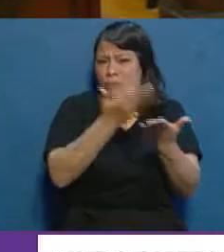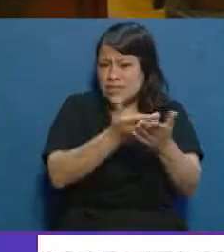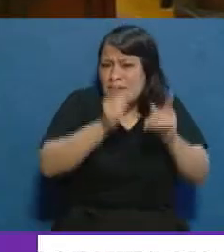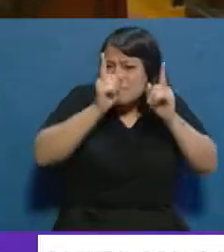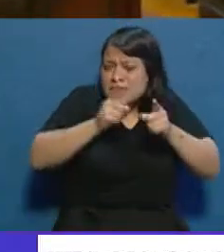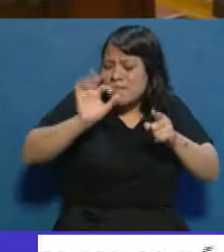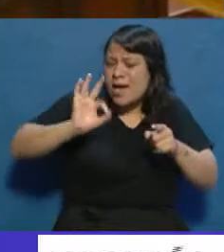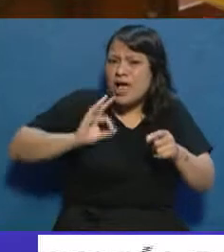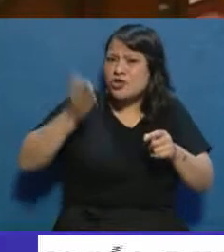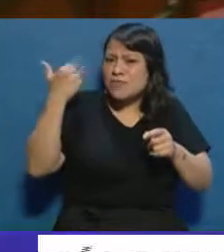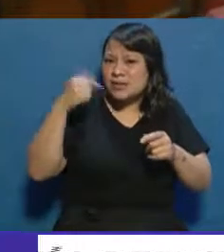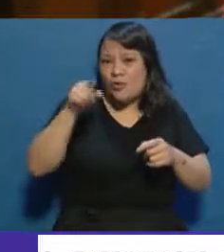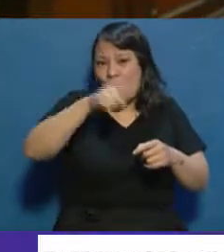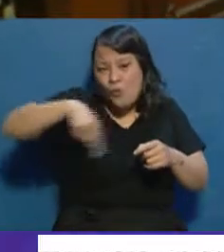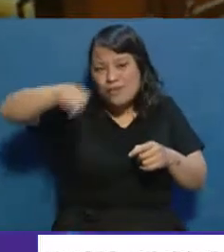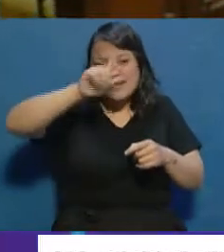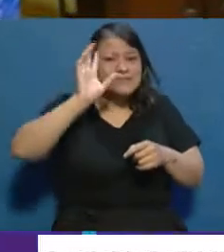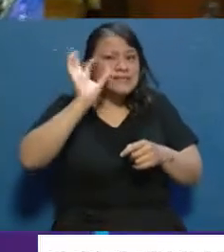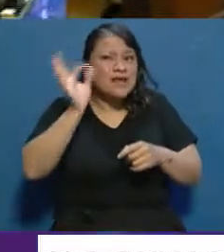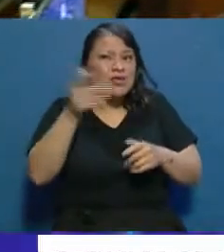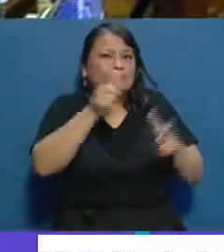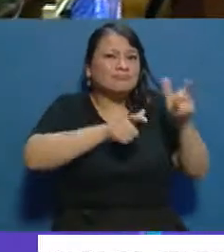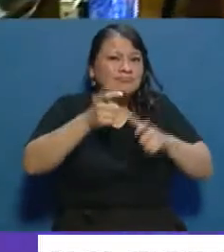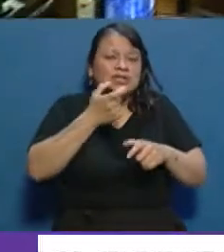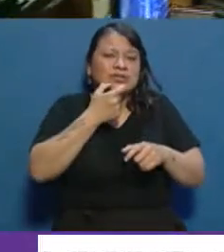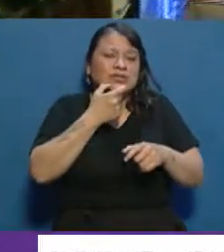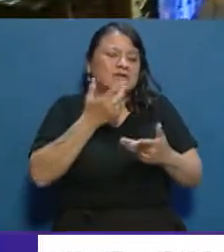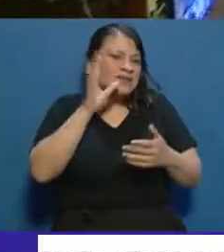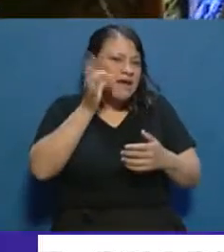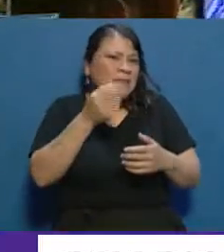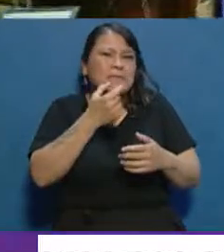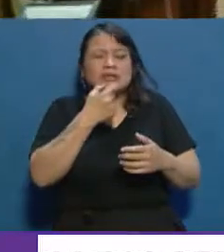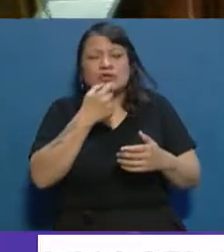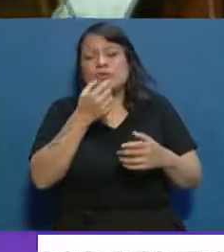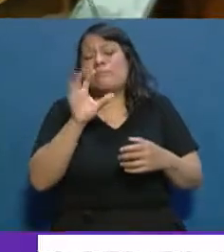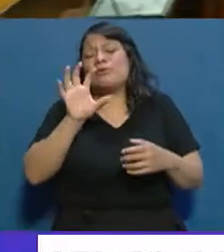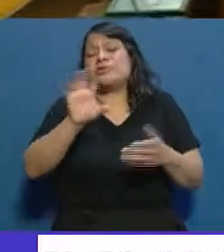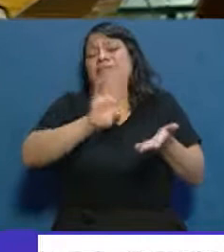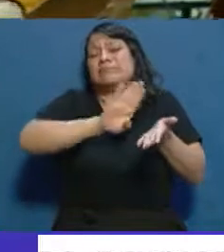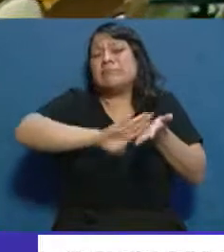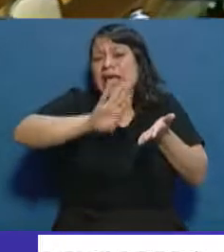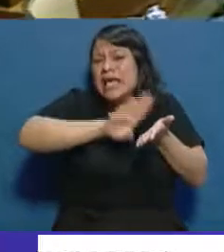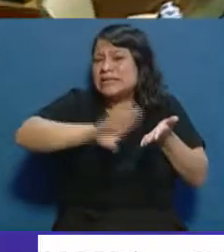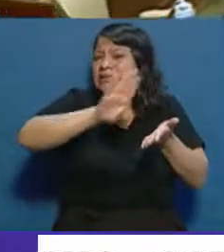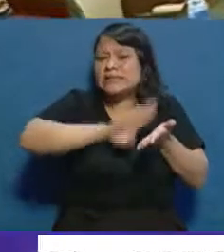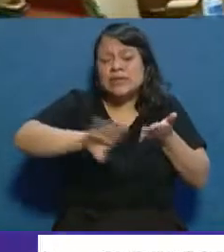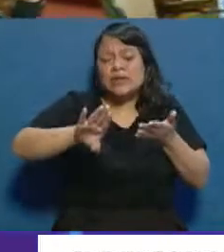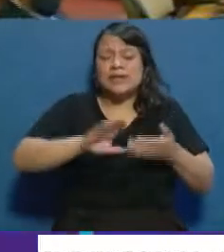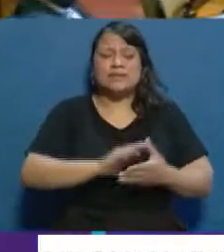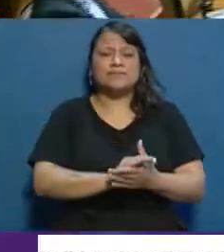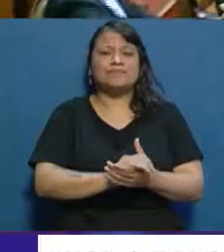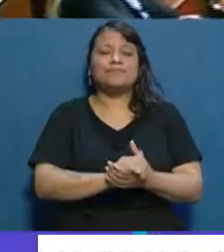ustedes son conscientes, como todos los mendocinos, que Mendoza es una provincia hiperendeudada, que el gobierno... Por la calidad